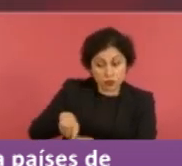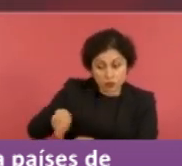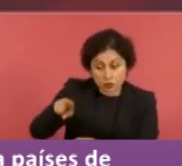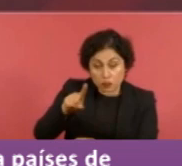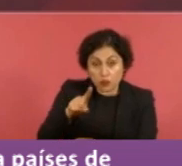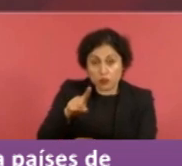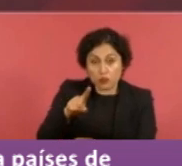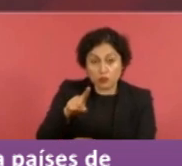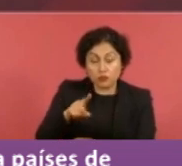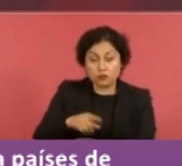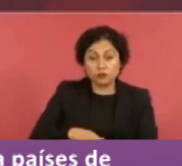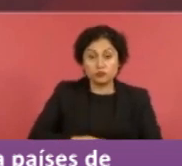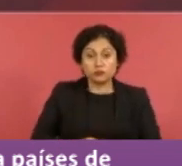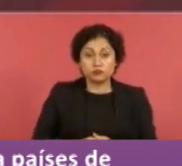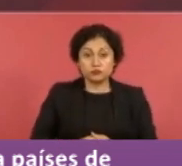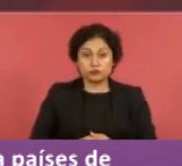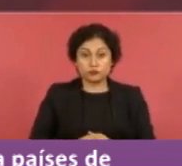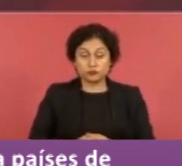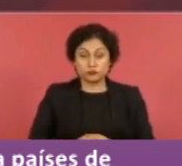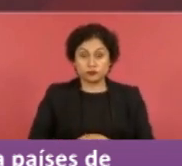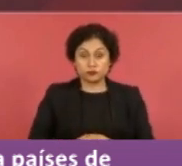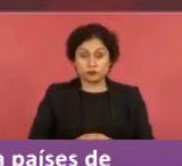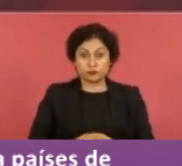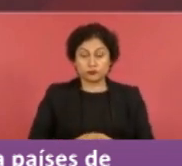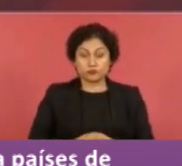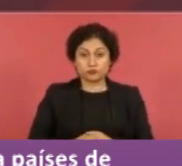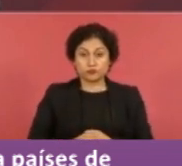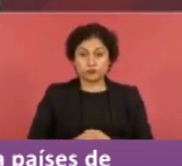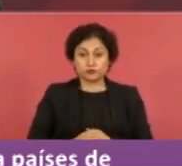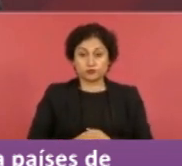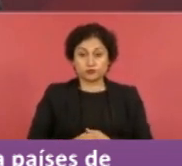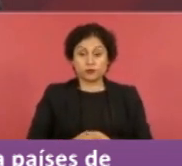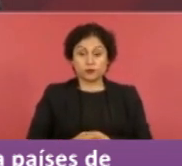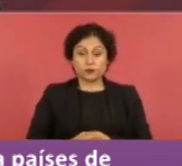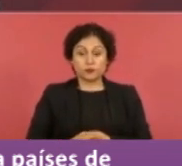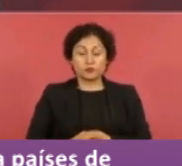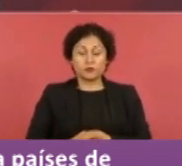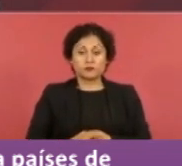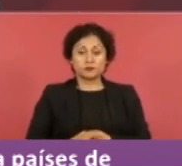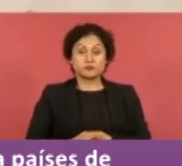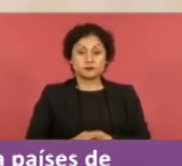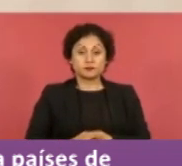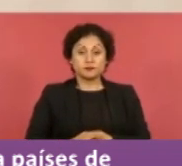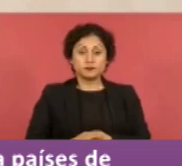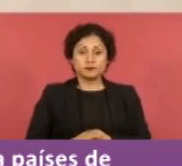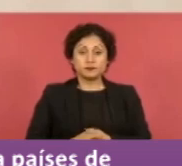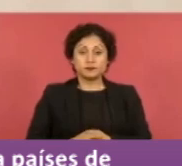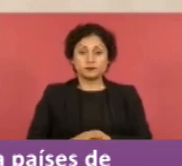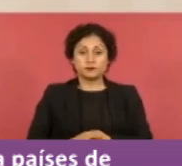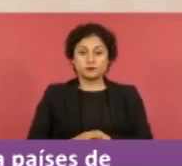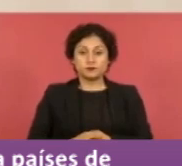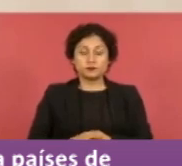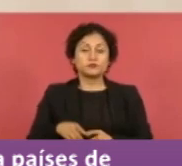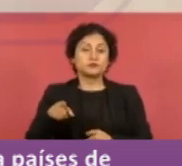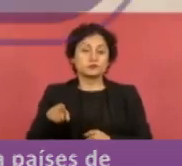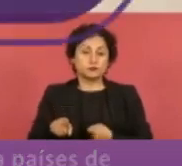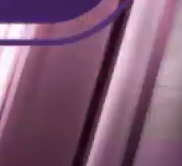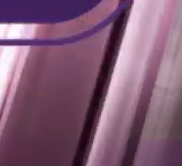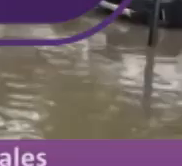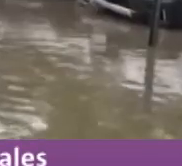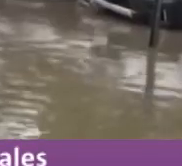ofrecen oportunidades de trabajo en los lugares de origen. De esta manera, dijo, las personas deciden quedarse en sus